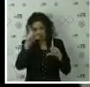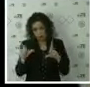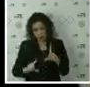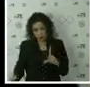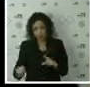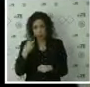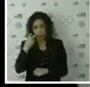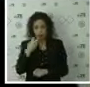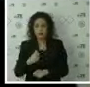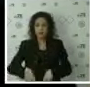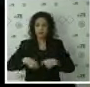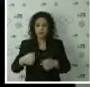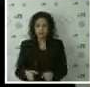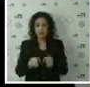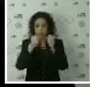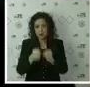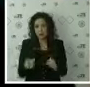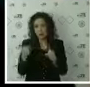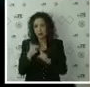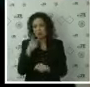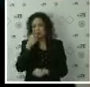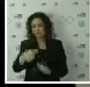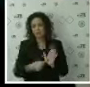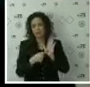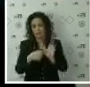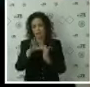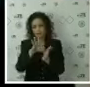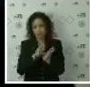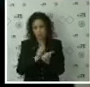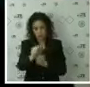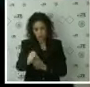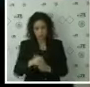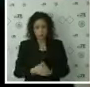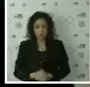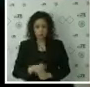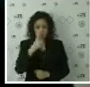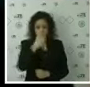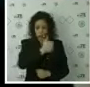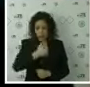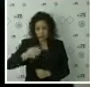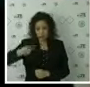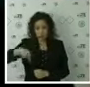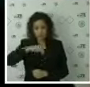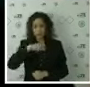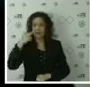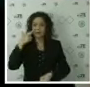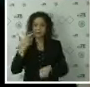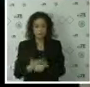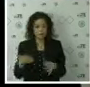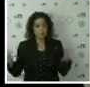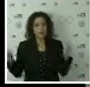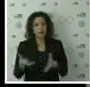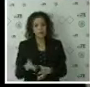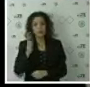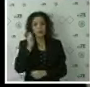Constitución, por lo que es además un deber que debemos asumir cada uno de nosotros, de tomar parte de la vida pública y